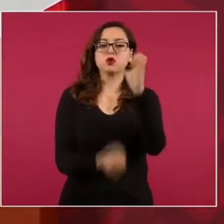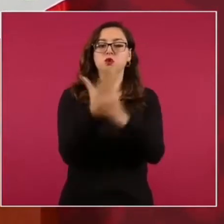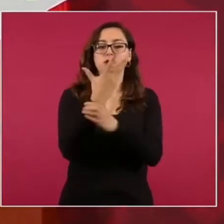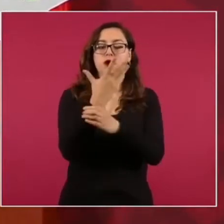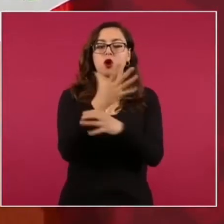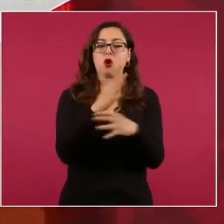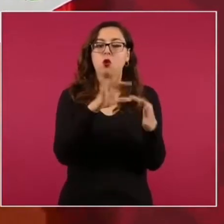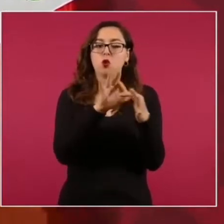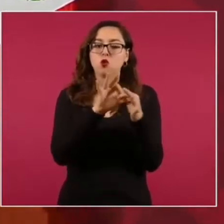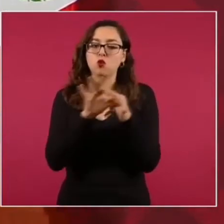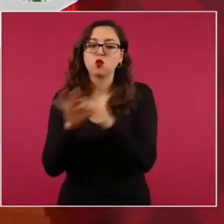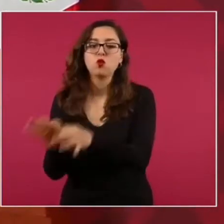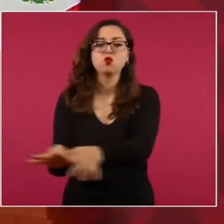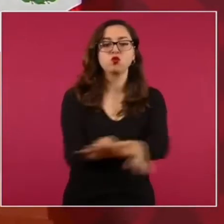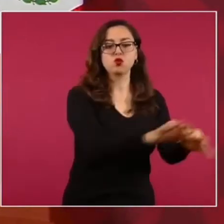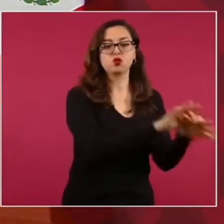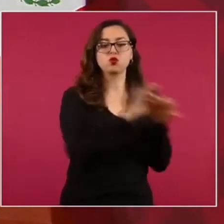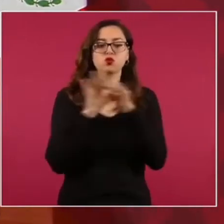Unidos,